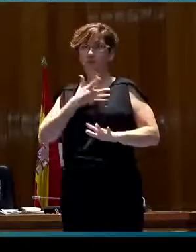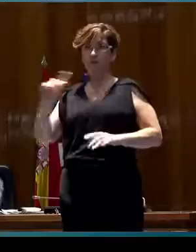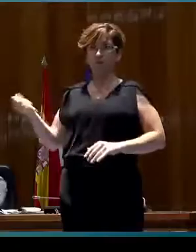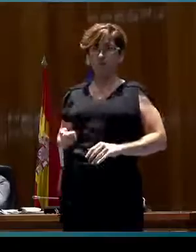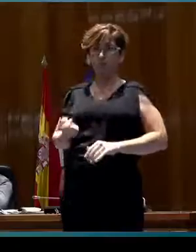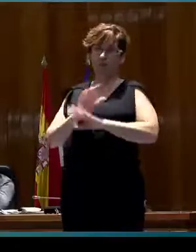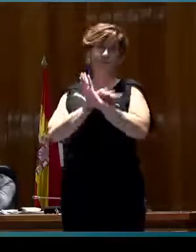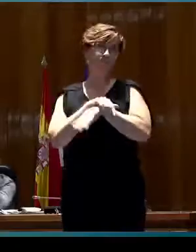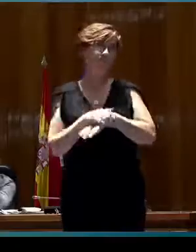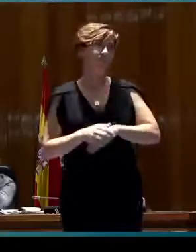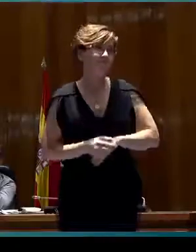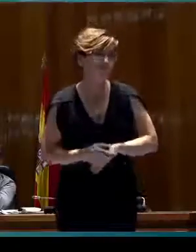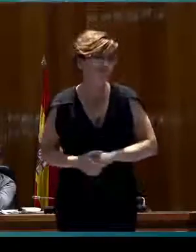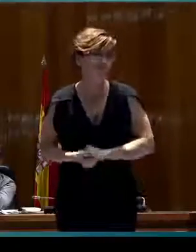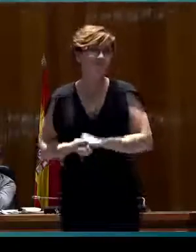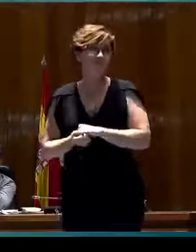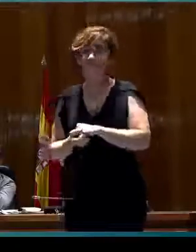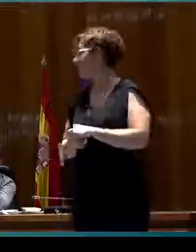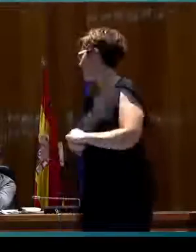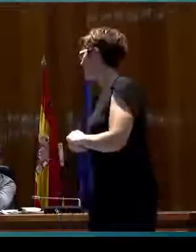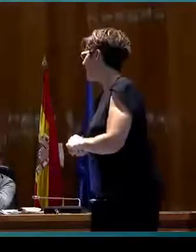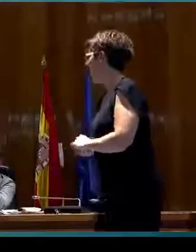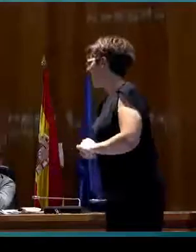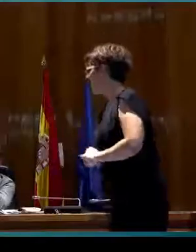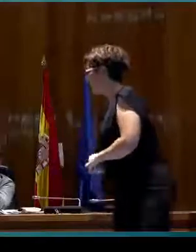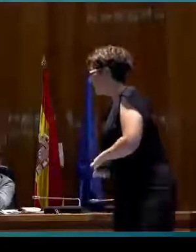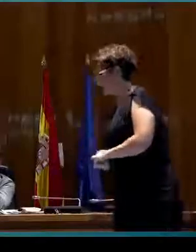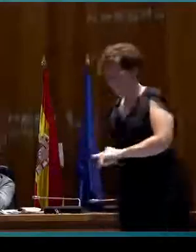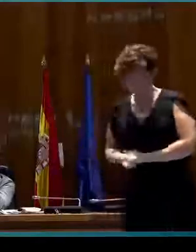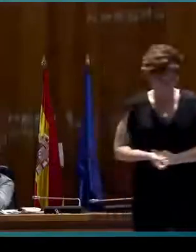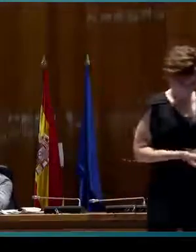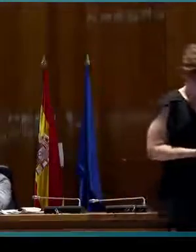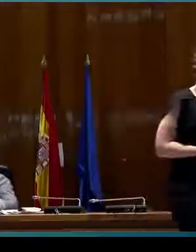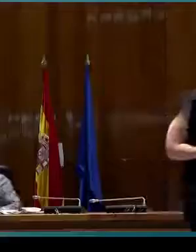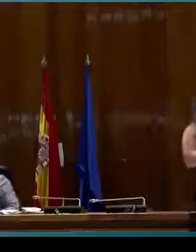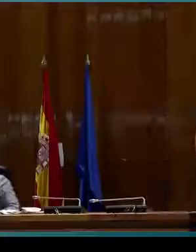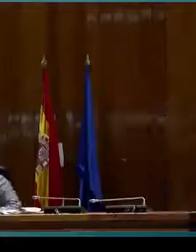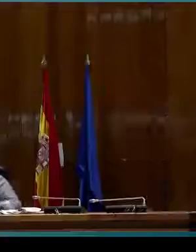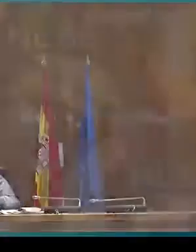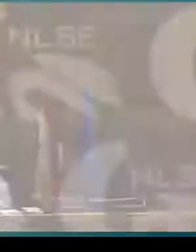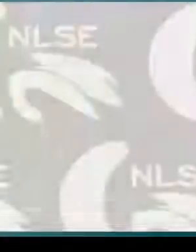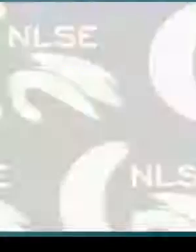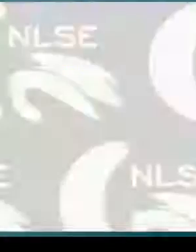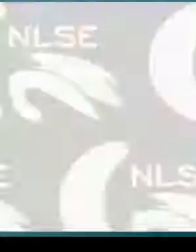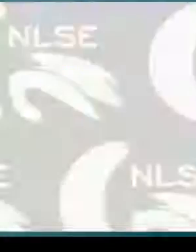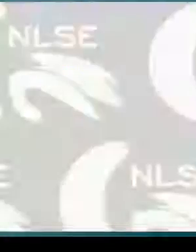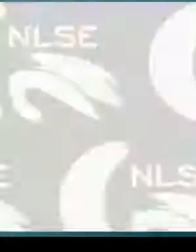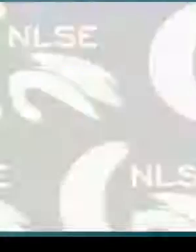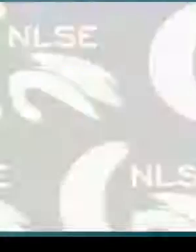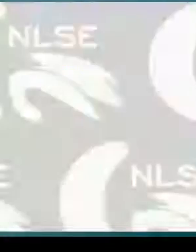maten. Tienes que devolver los 3 minutos. Yo no quería llevármelo.